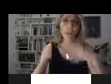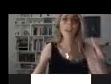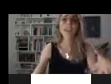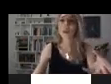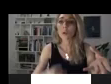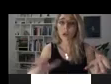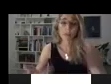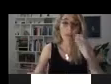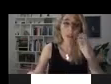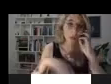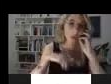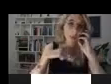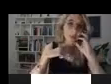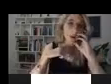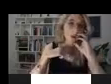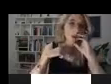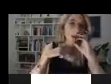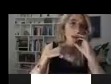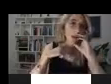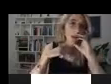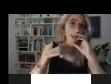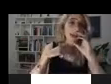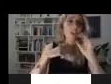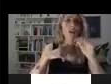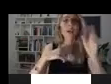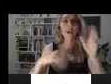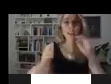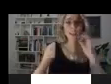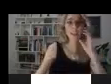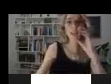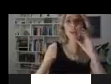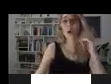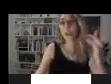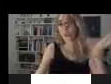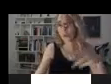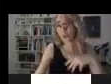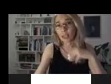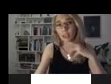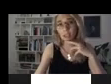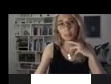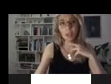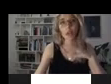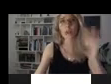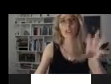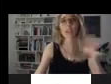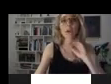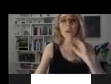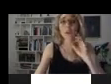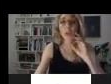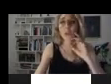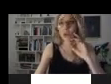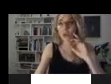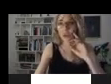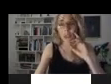simbólico. Seguro que han visto esta obra de Leandro Ehrlich, que se llamó Orden de Importancia, también en